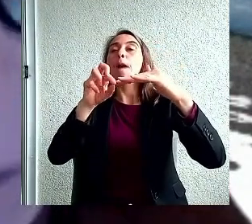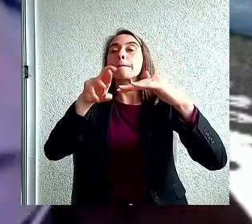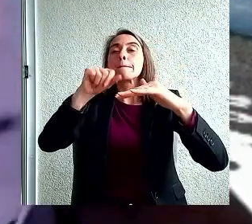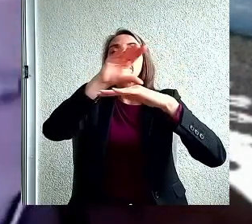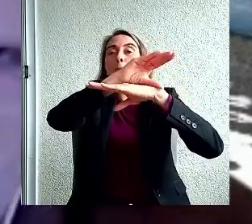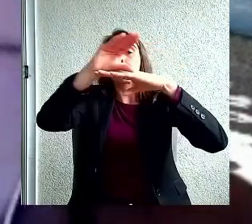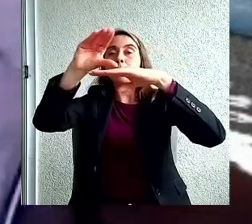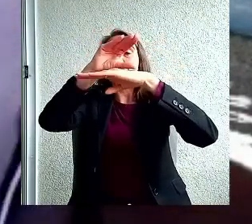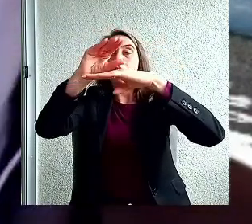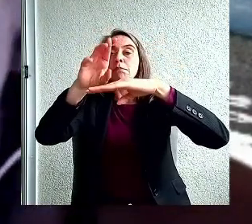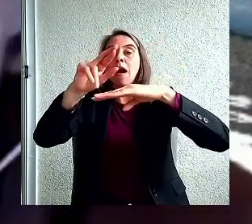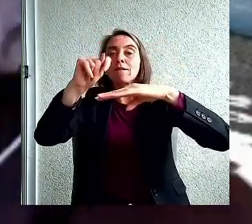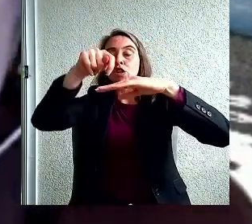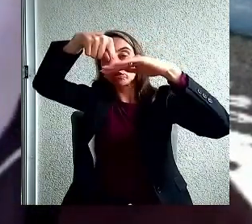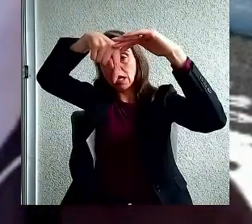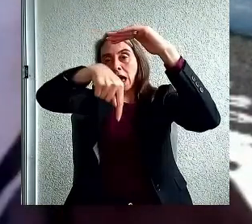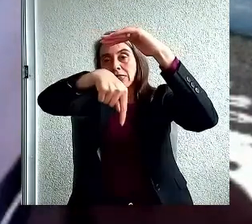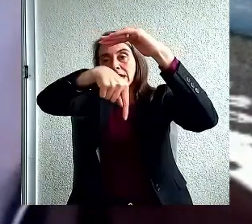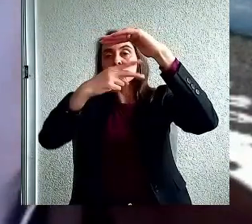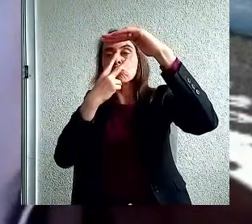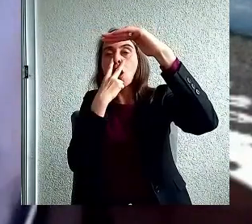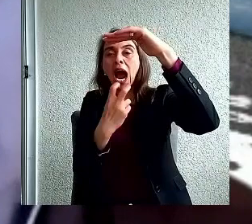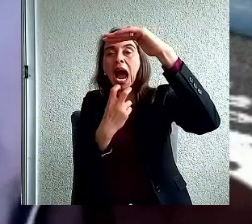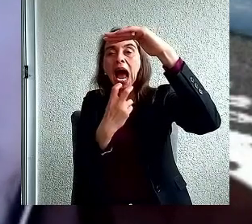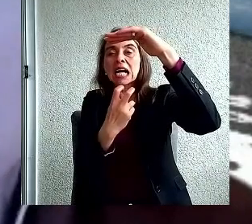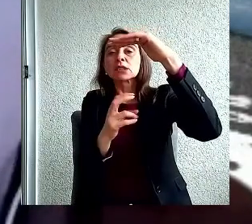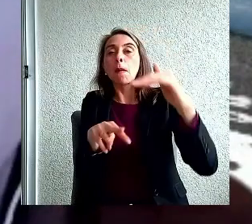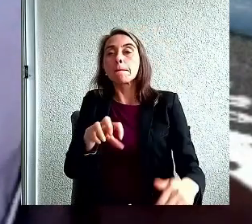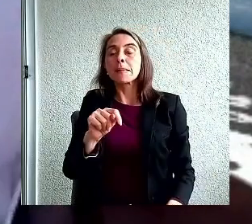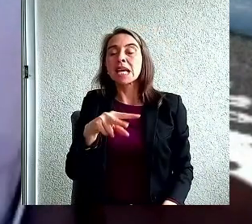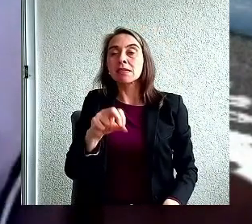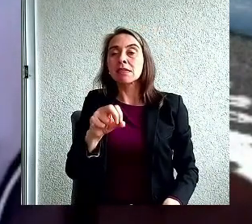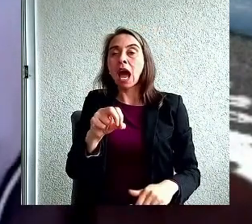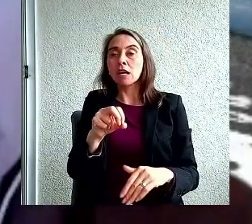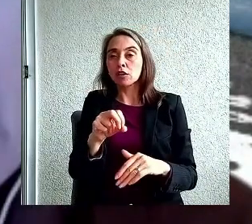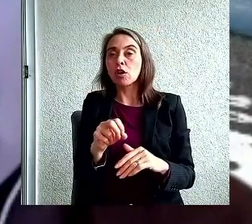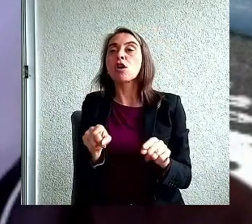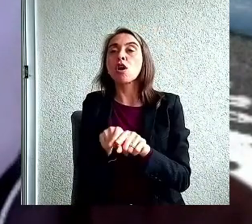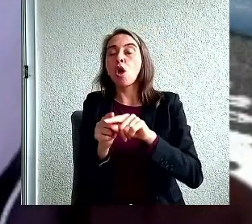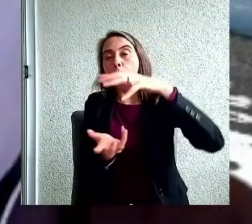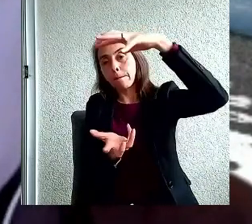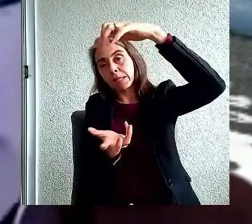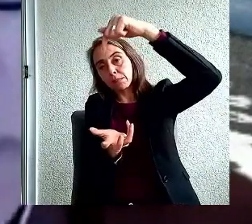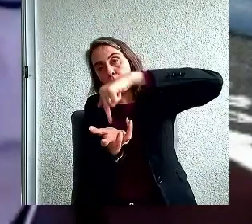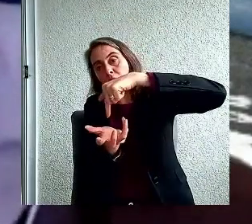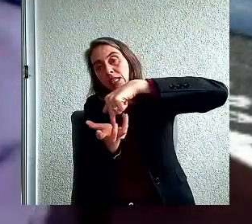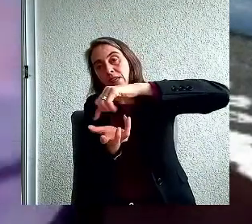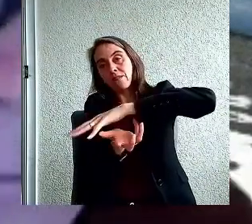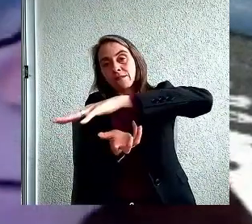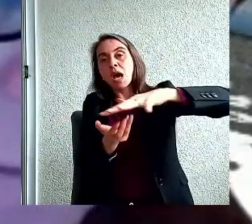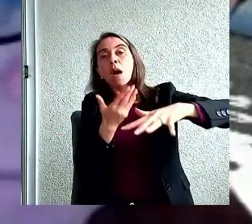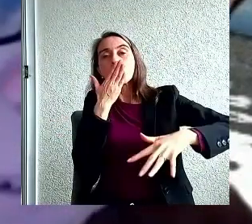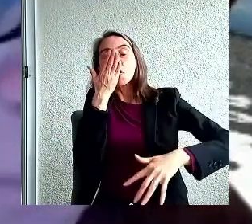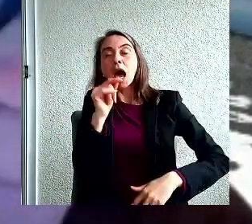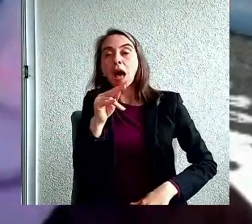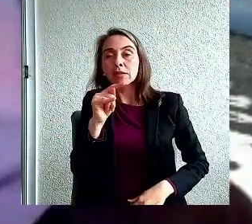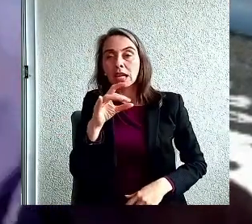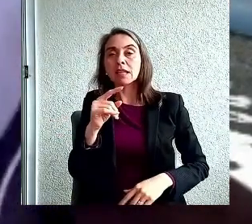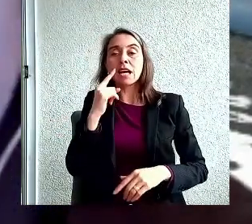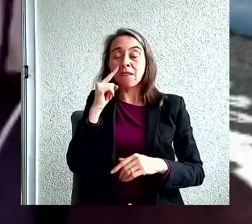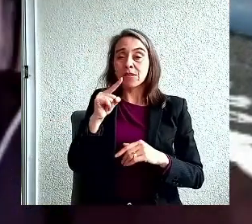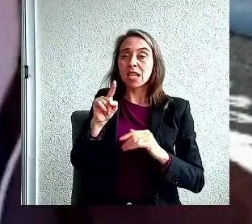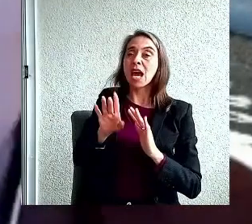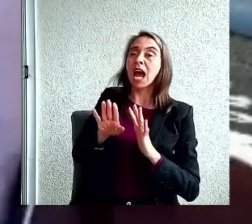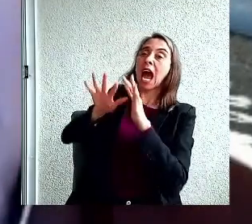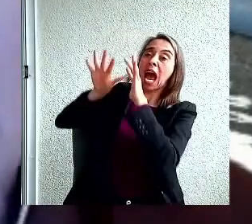Antártica. Ahora, en las altas montañas, uno dice, bueno, es mejor que esté calentito porque por supuesto podemos ir, pero uno puede pensar